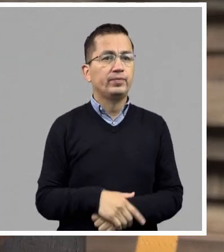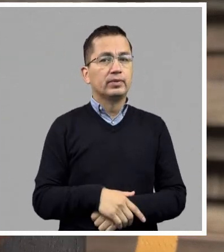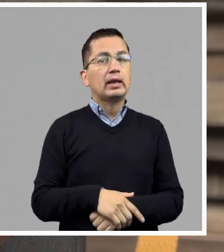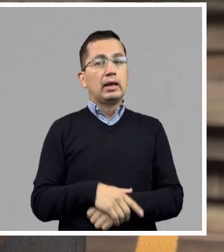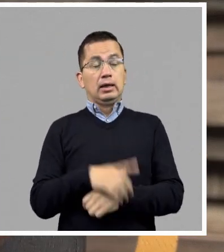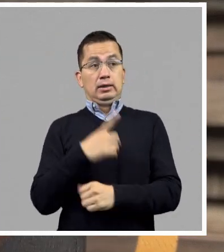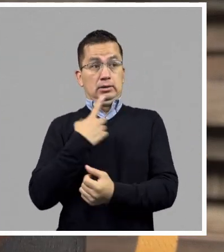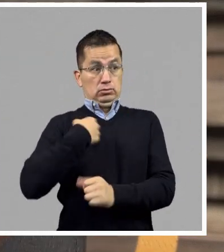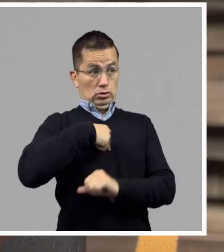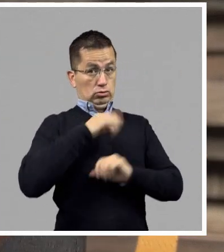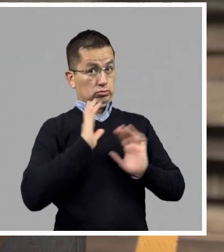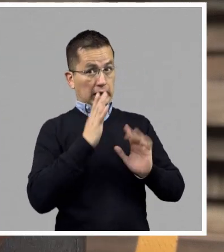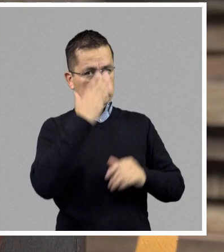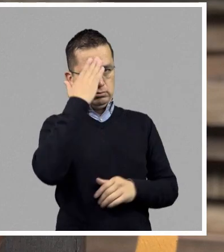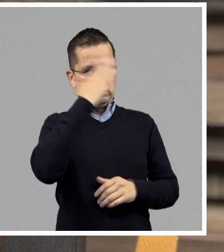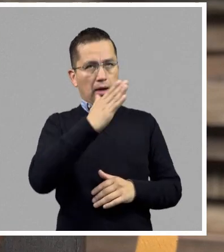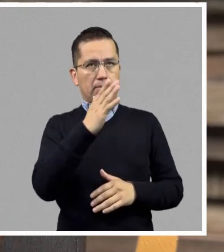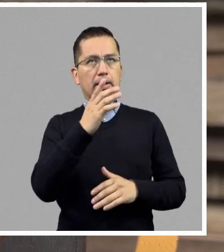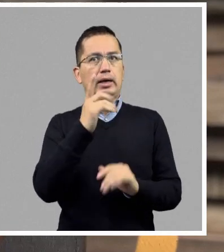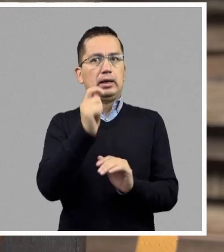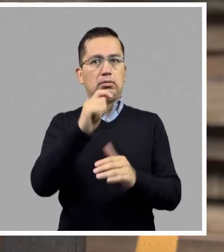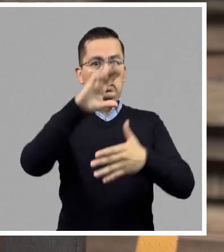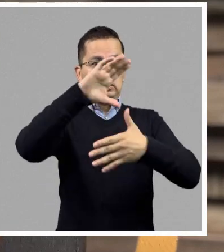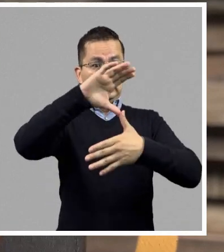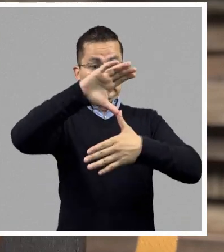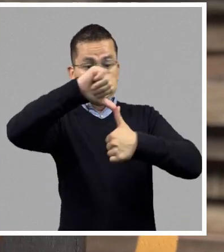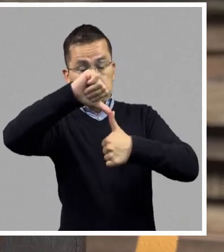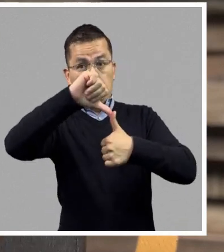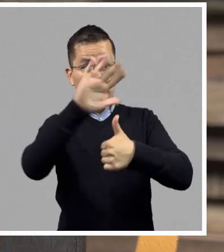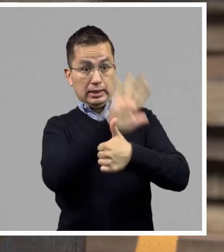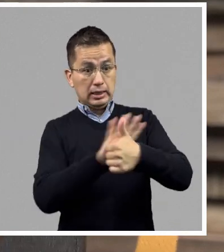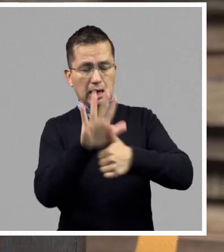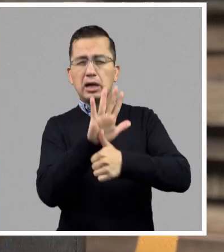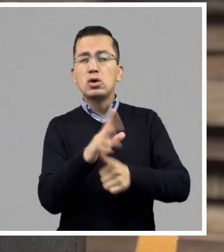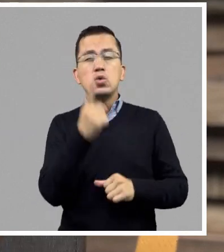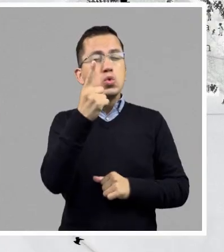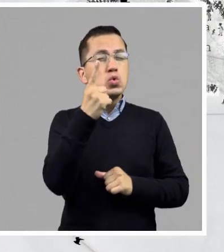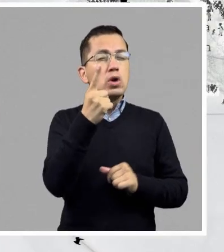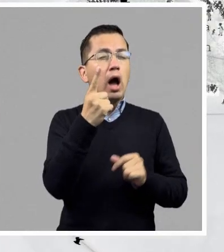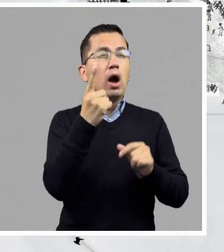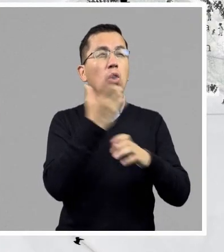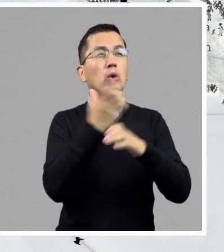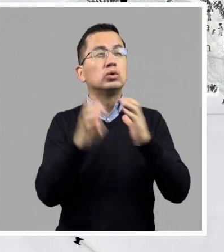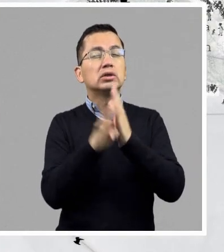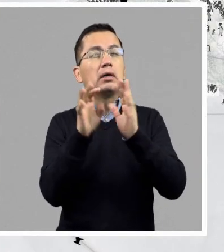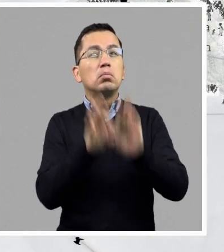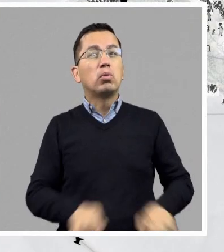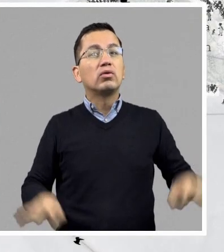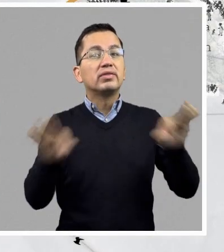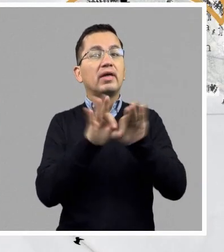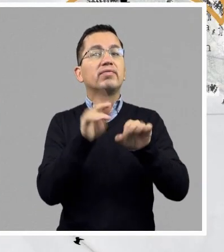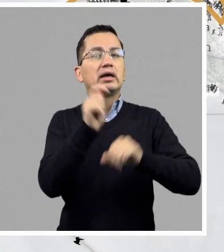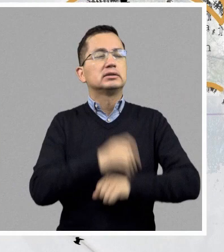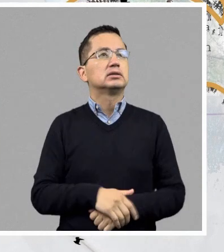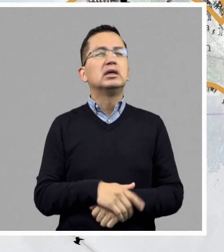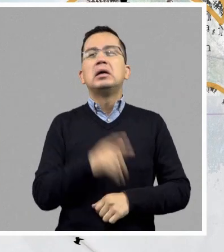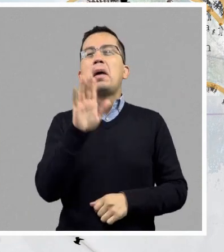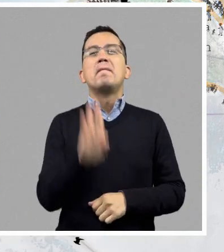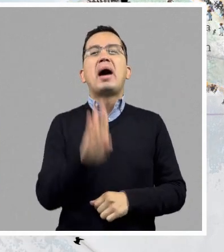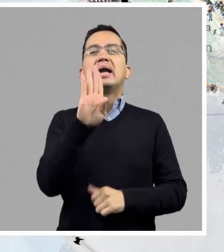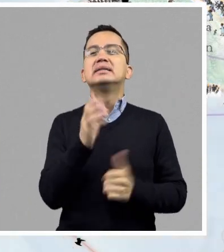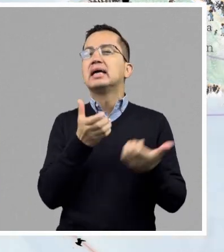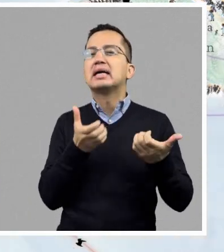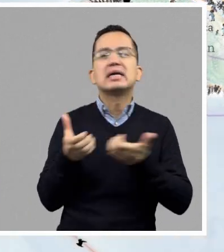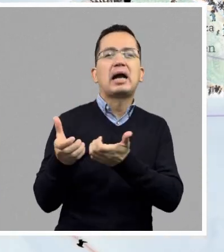sabemos que Centroamérica uno de los de los de las características de Centroamérica es que son como un caminito no es más bien